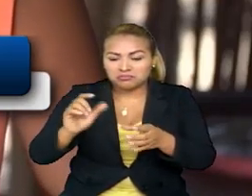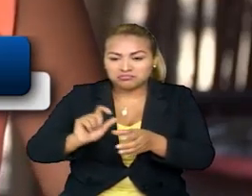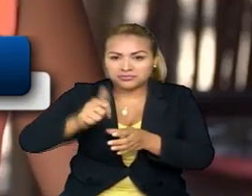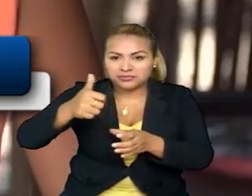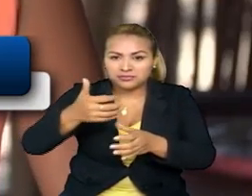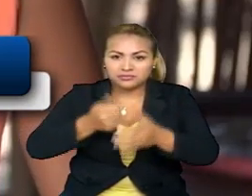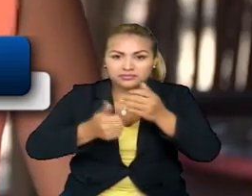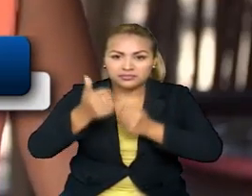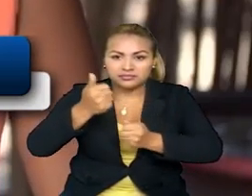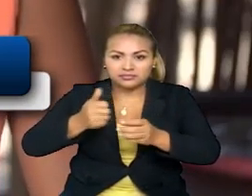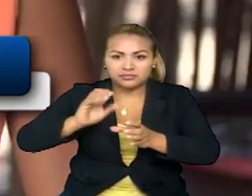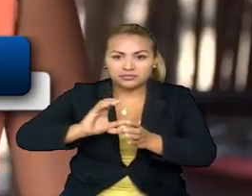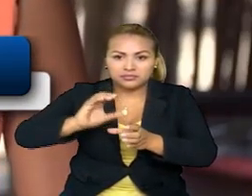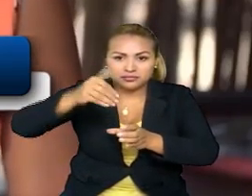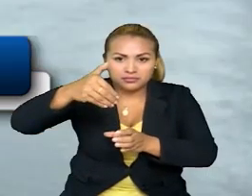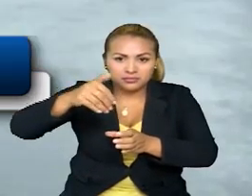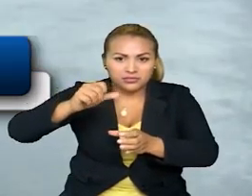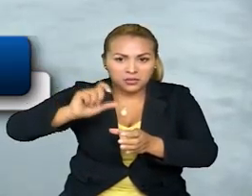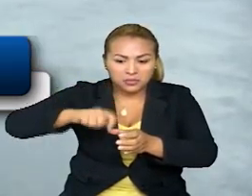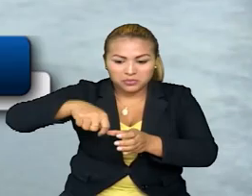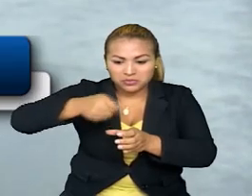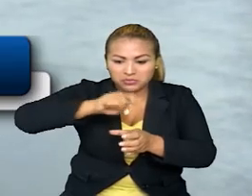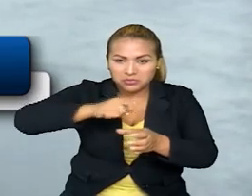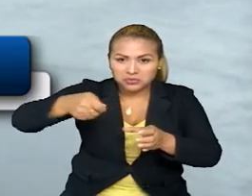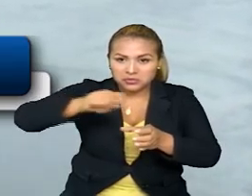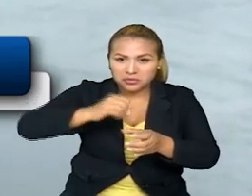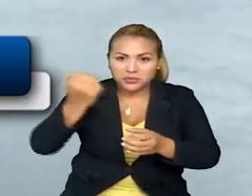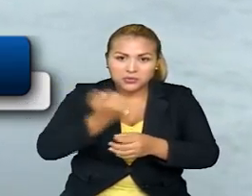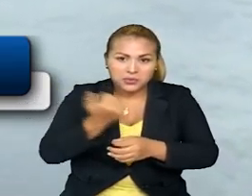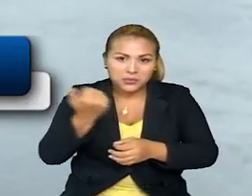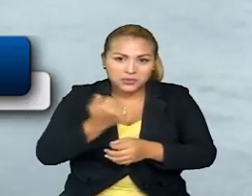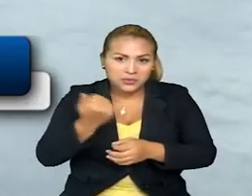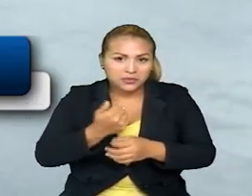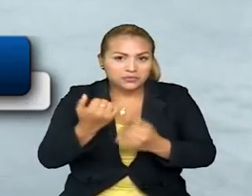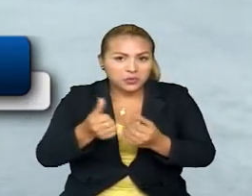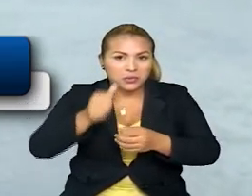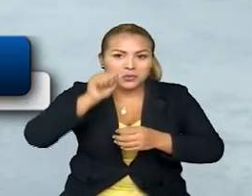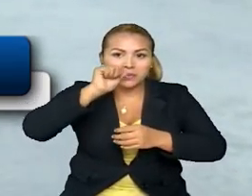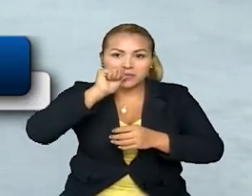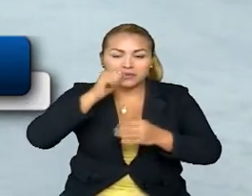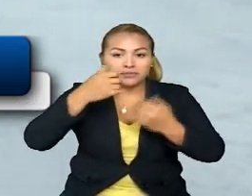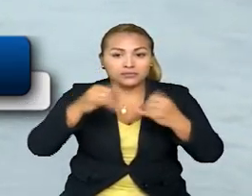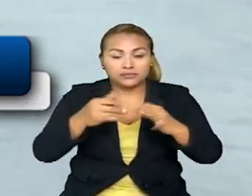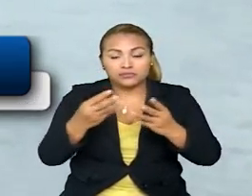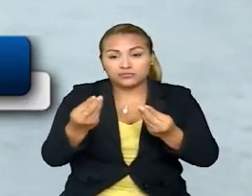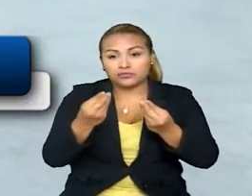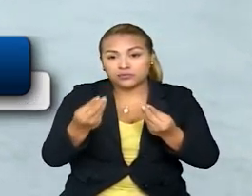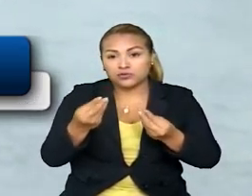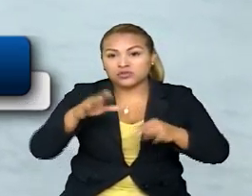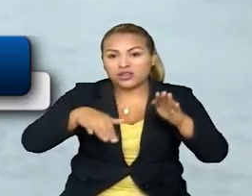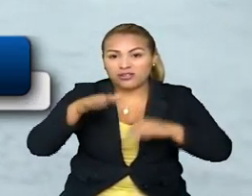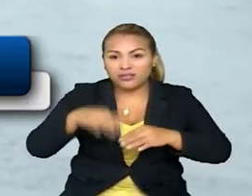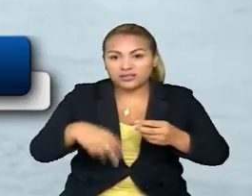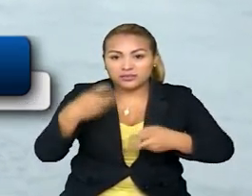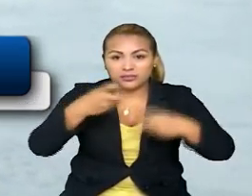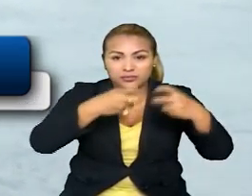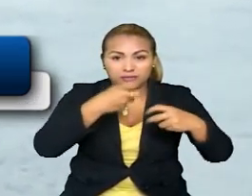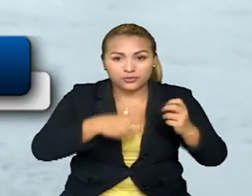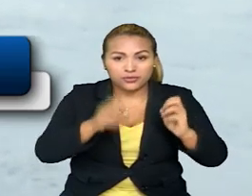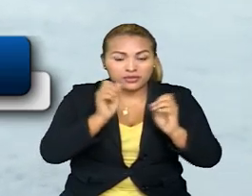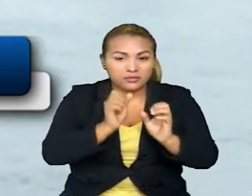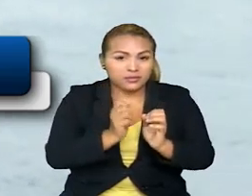entonces después vemos niño alérgico que tienen constantemente episodios de respiratorio episodios diarreicos y